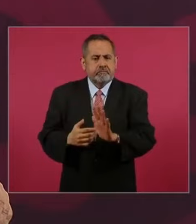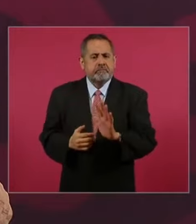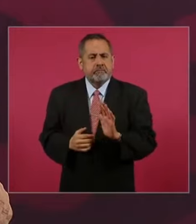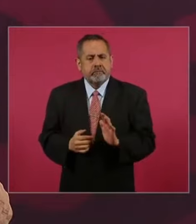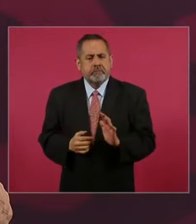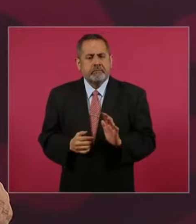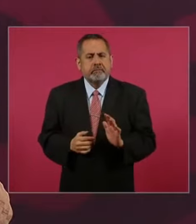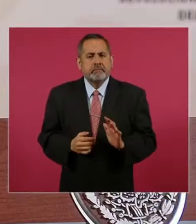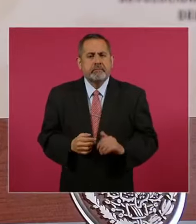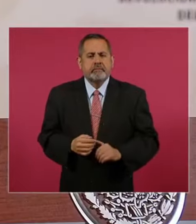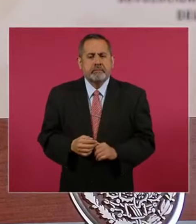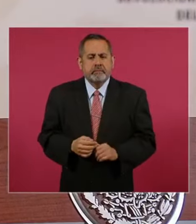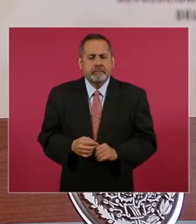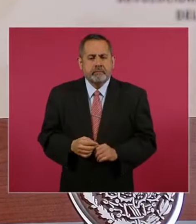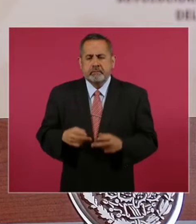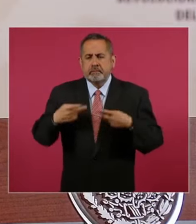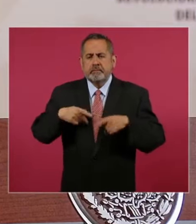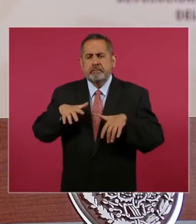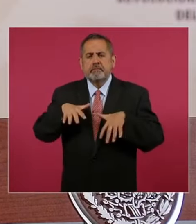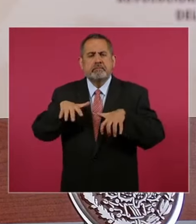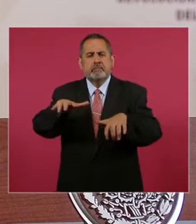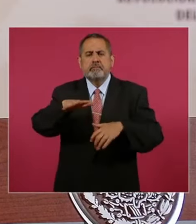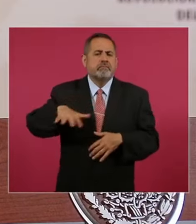a que el pueblo elija,